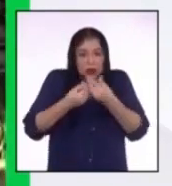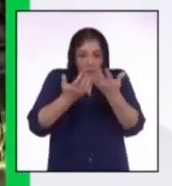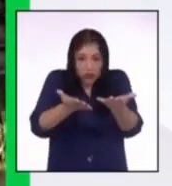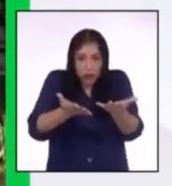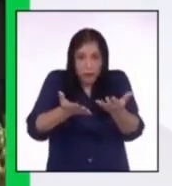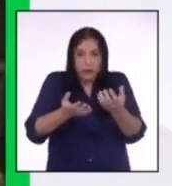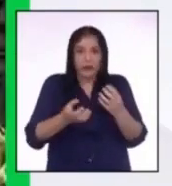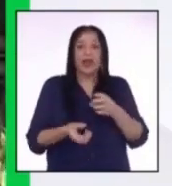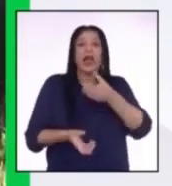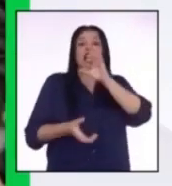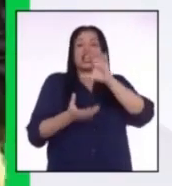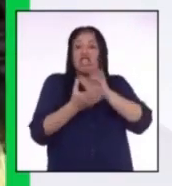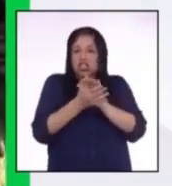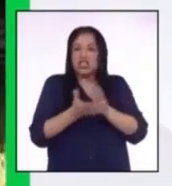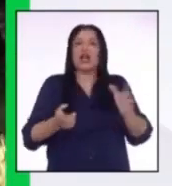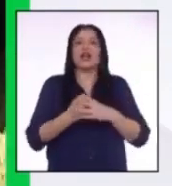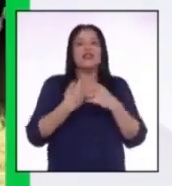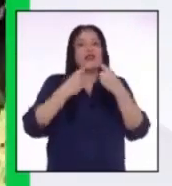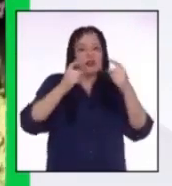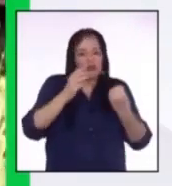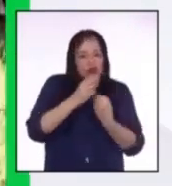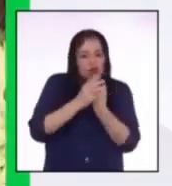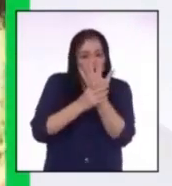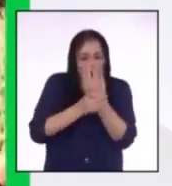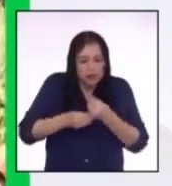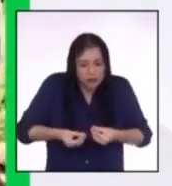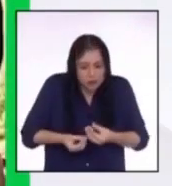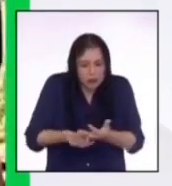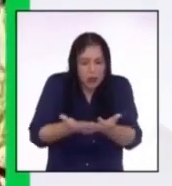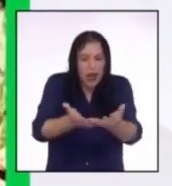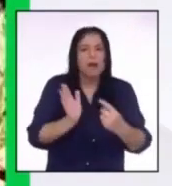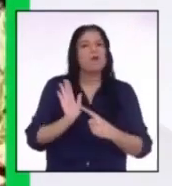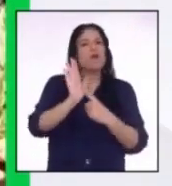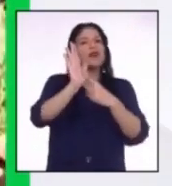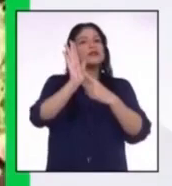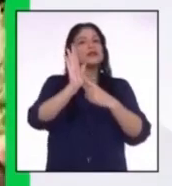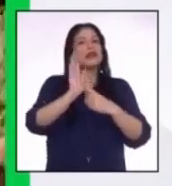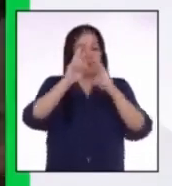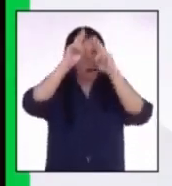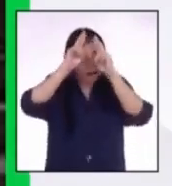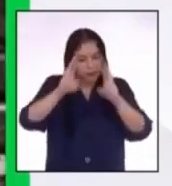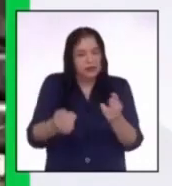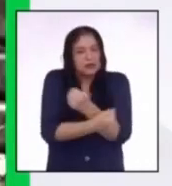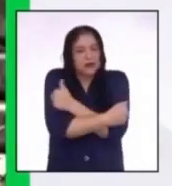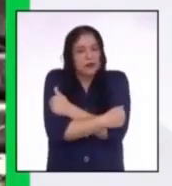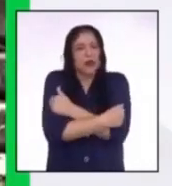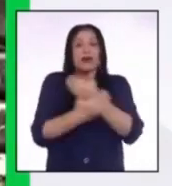chicha y flores en señal de respeto cariño y gratitud